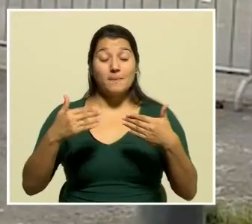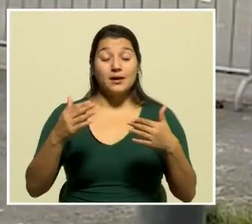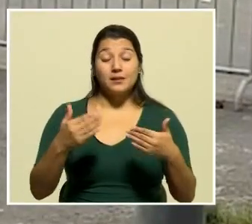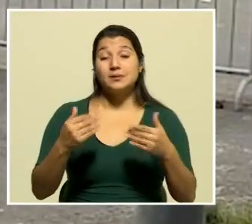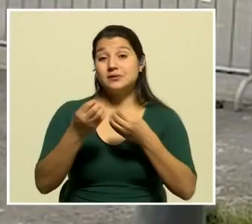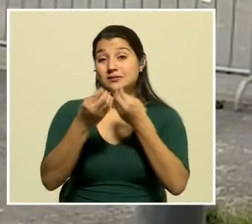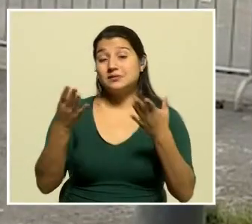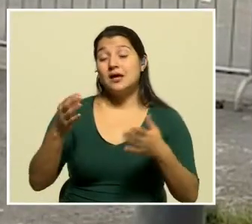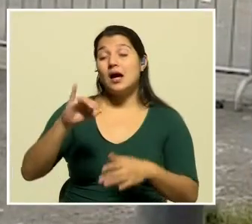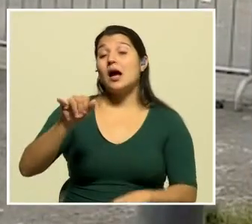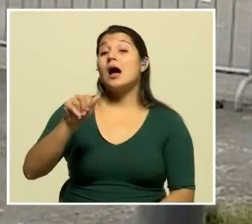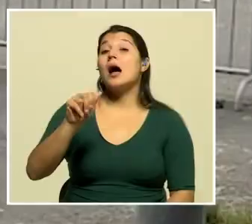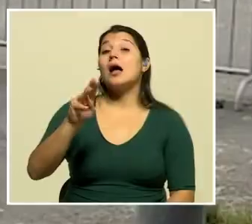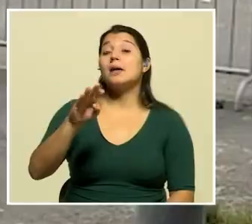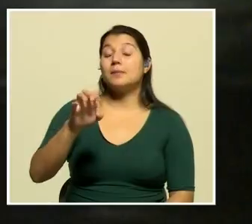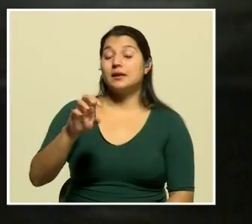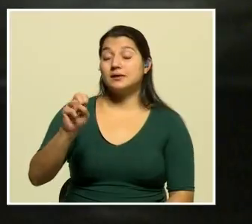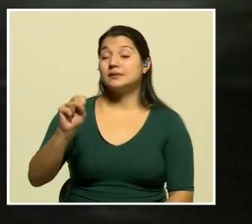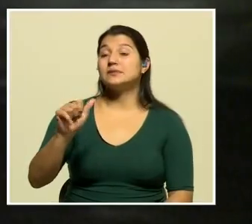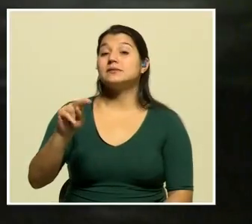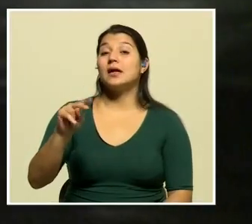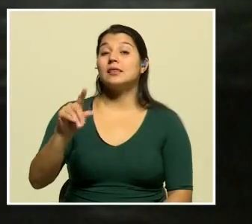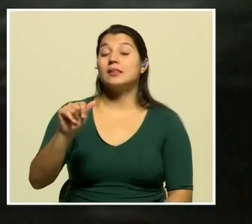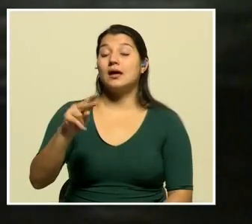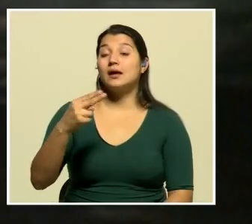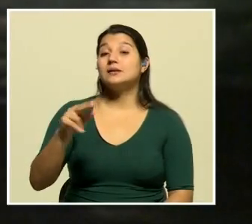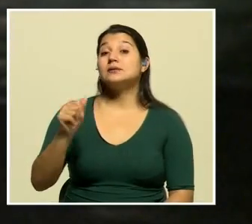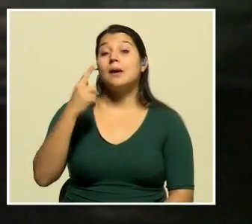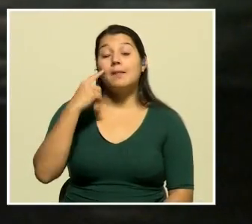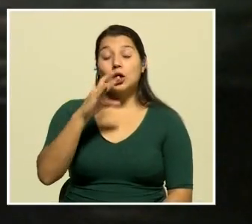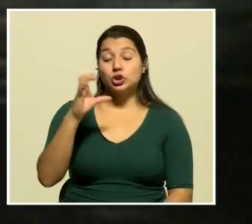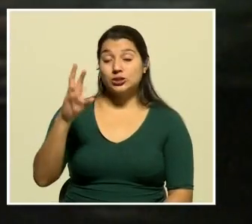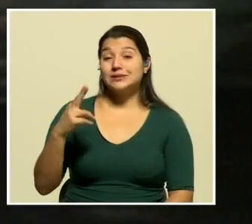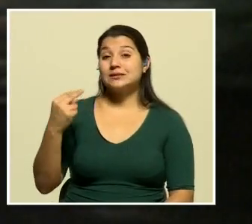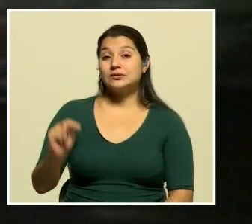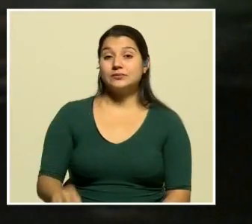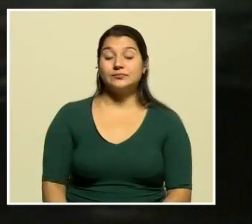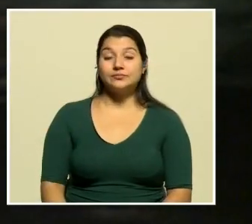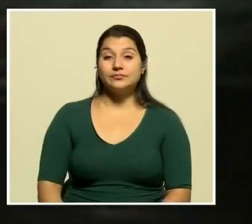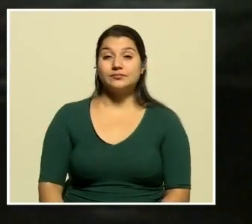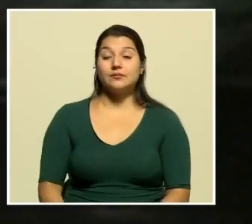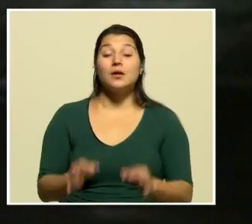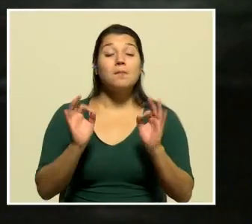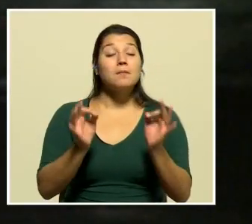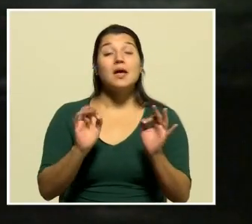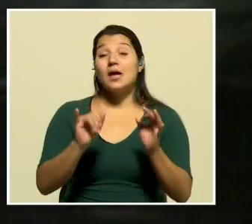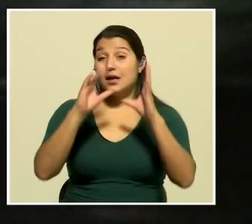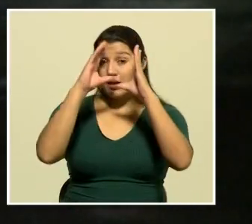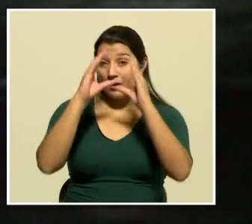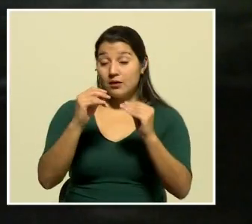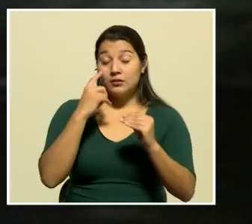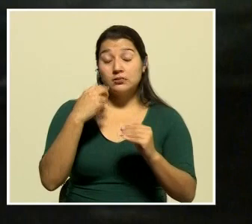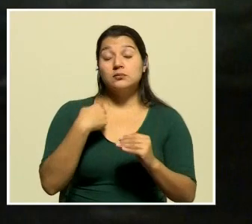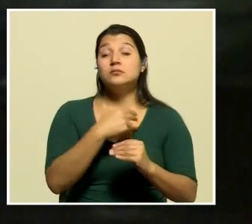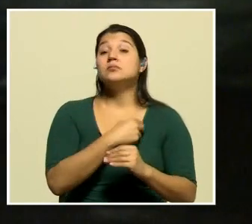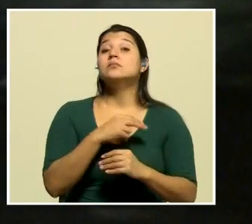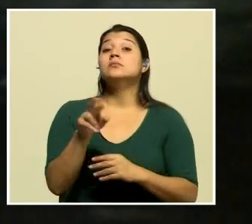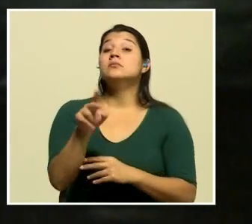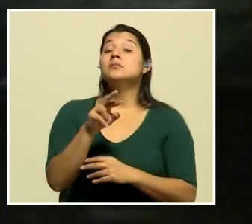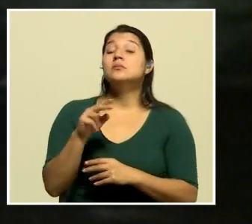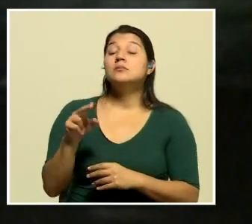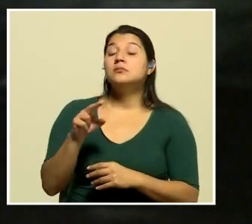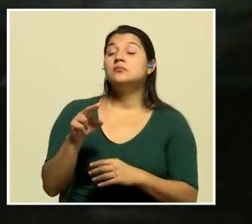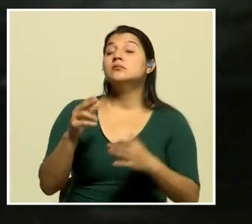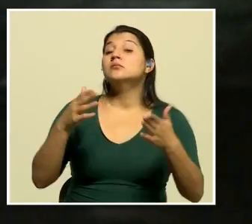Jaime Saldaña para Costa Rica Noticias. Bien, un reporte de nuestros colegas